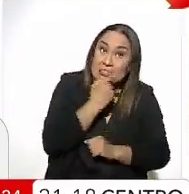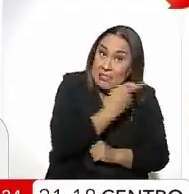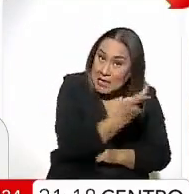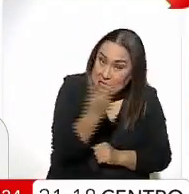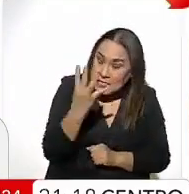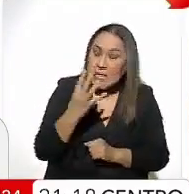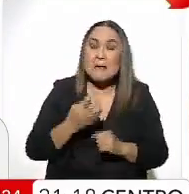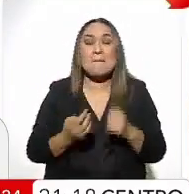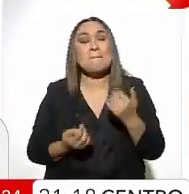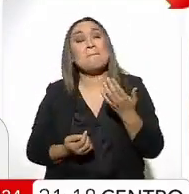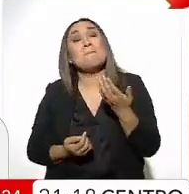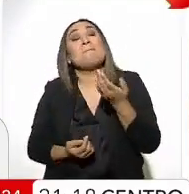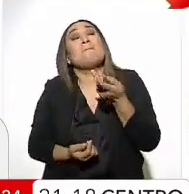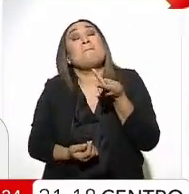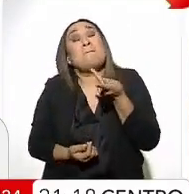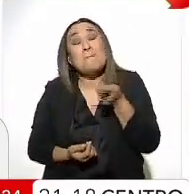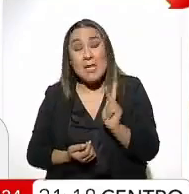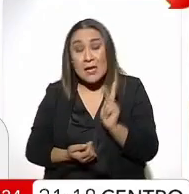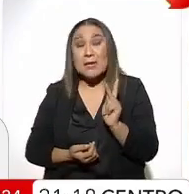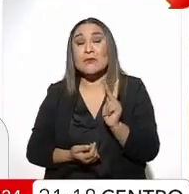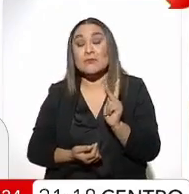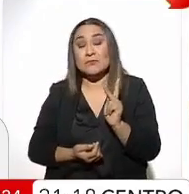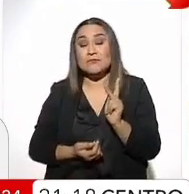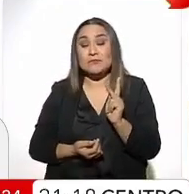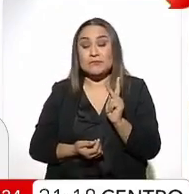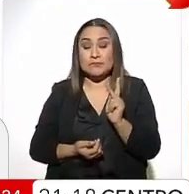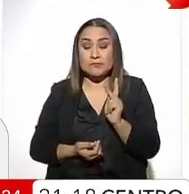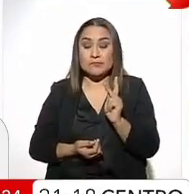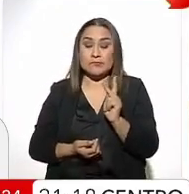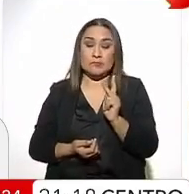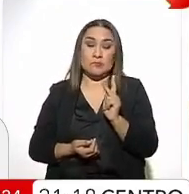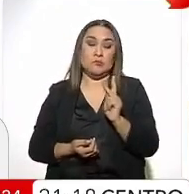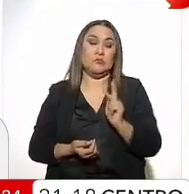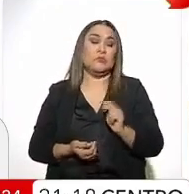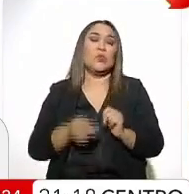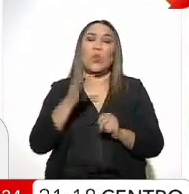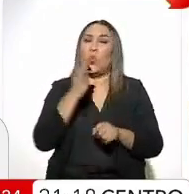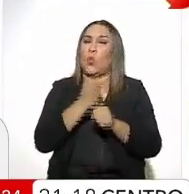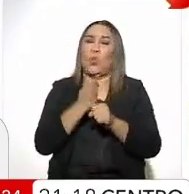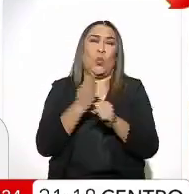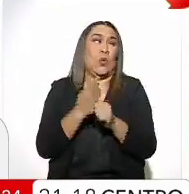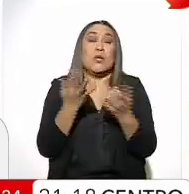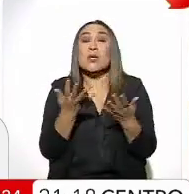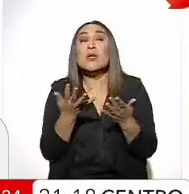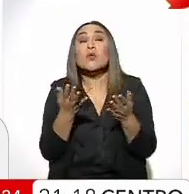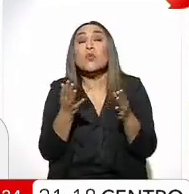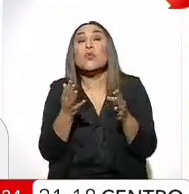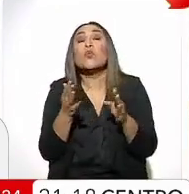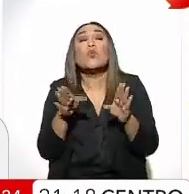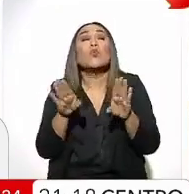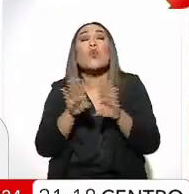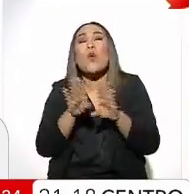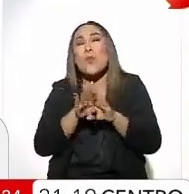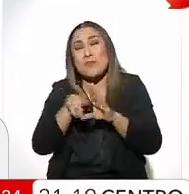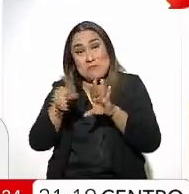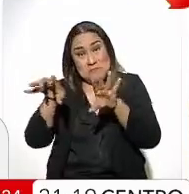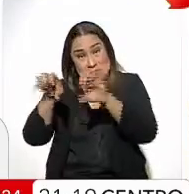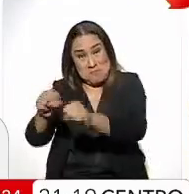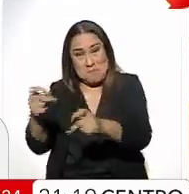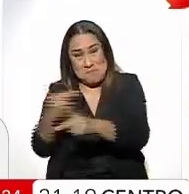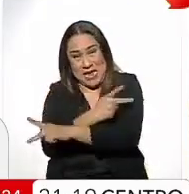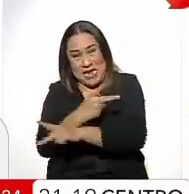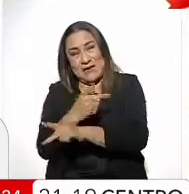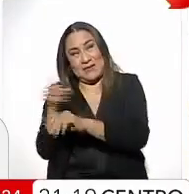Pero de todas maneras, no importa cómo llegó Mayo Zambada aquí a